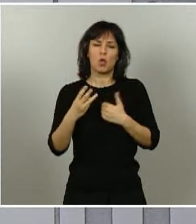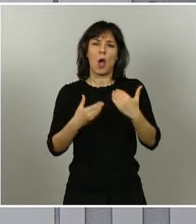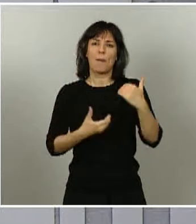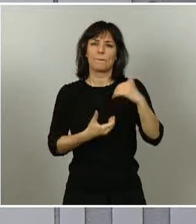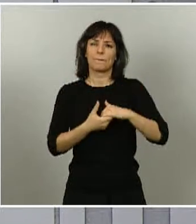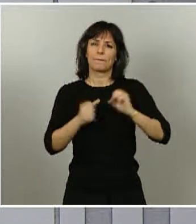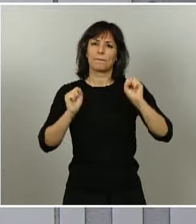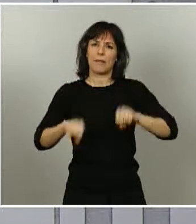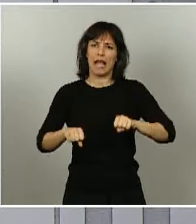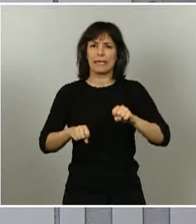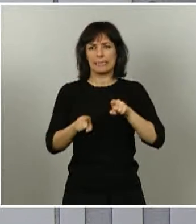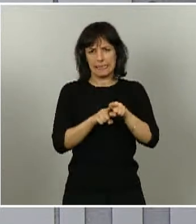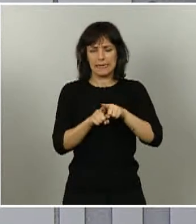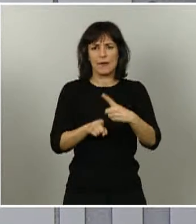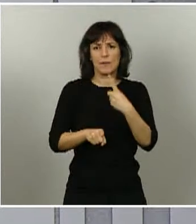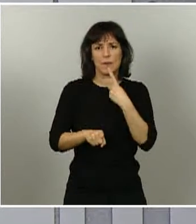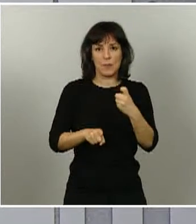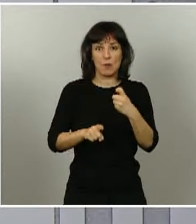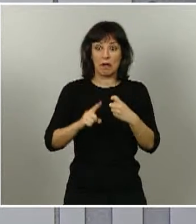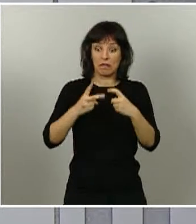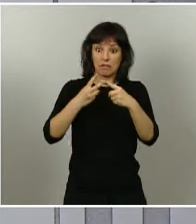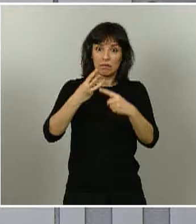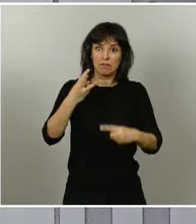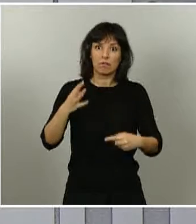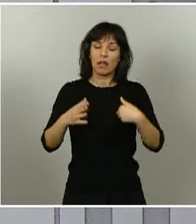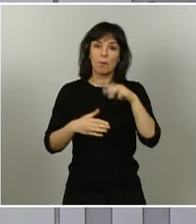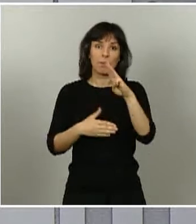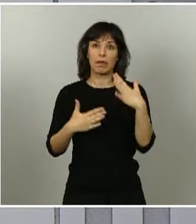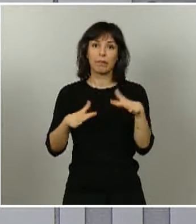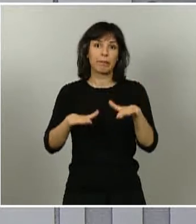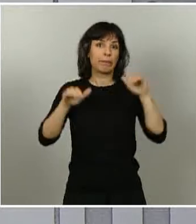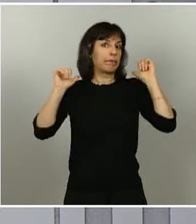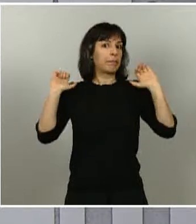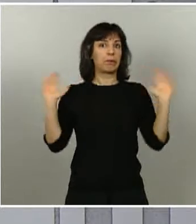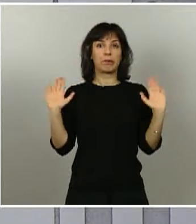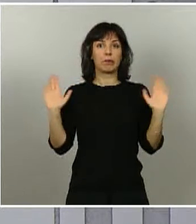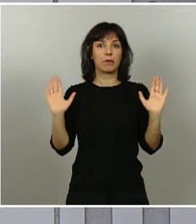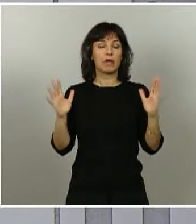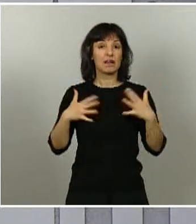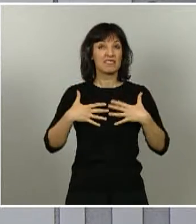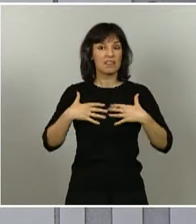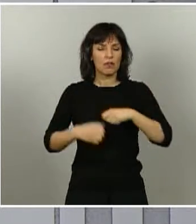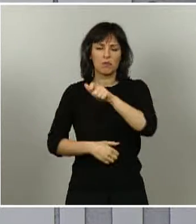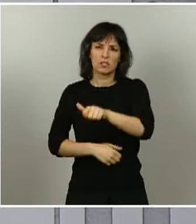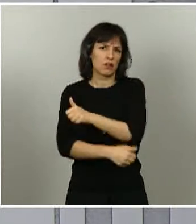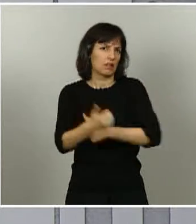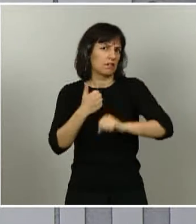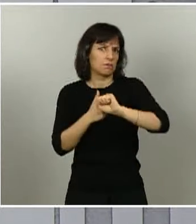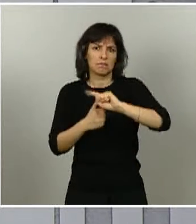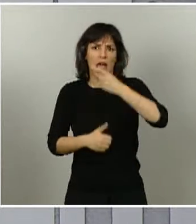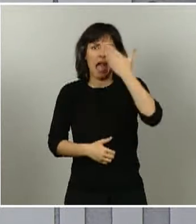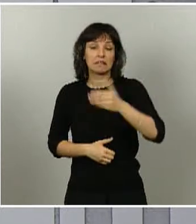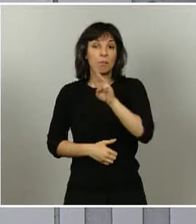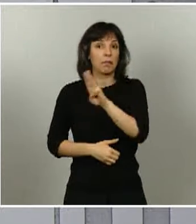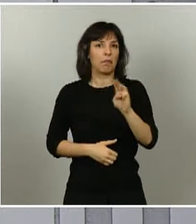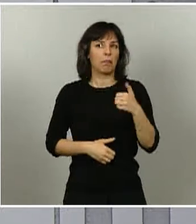empezado a retirarse de que efectivamente la salud de los ciudadanos está por encima de cualquier cuestión. Y fíjese que lo ha hecho además a través